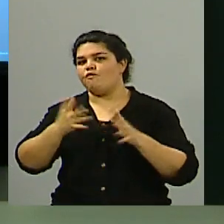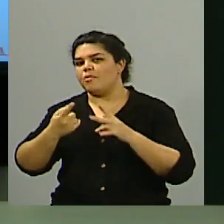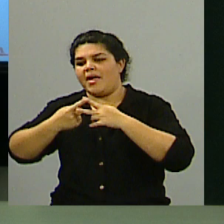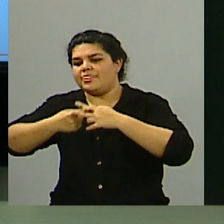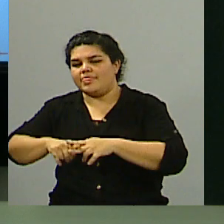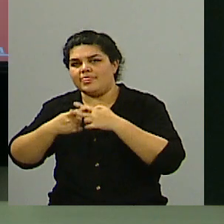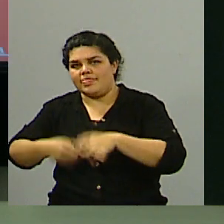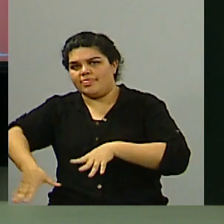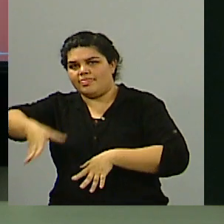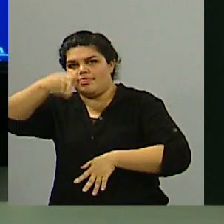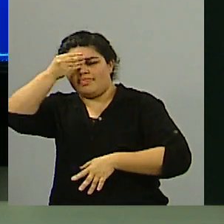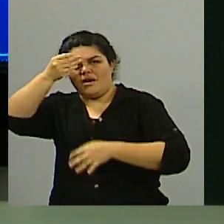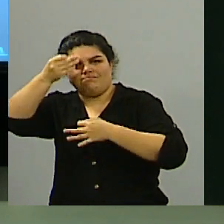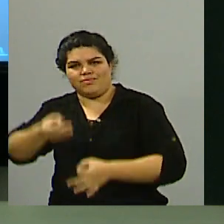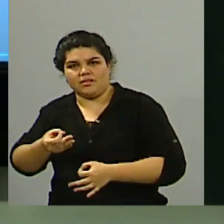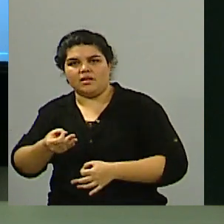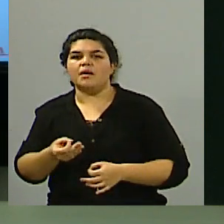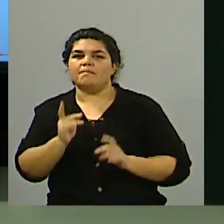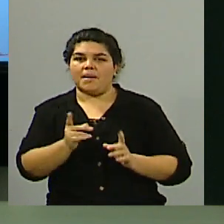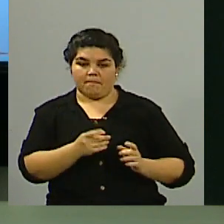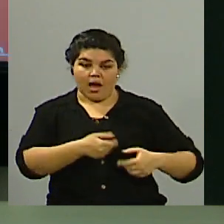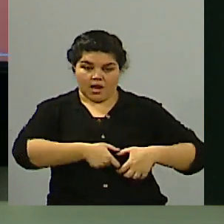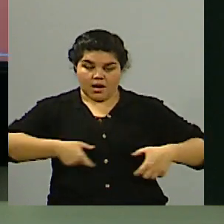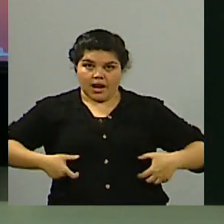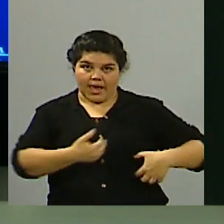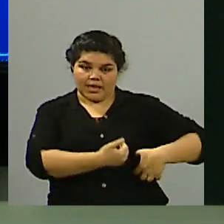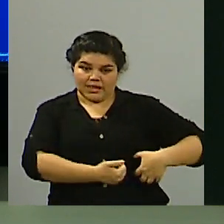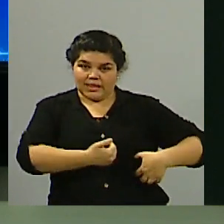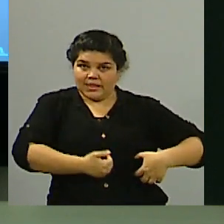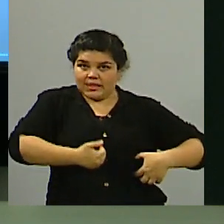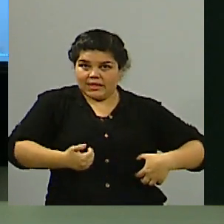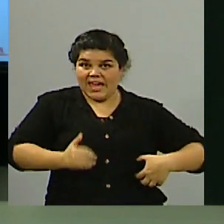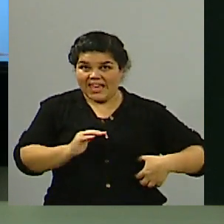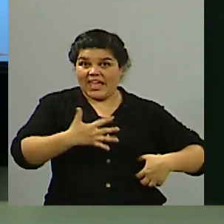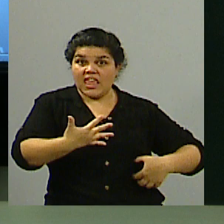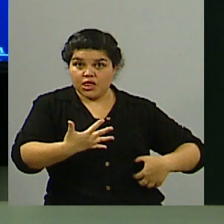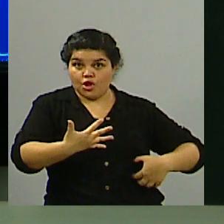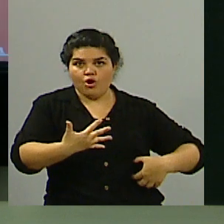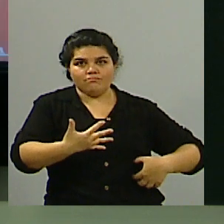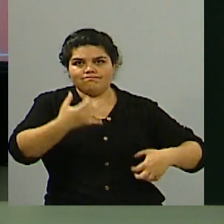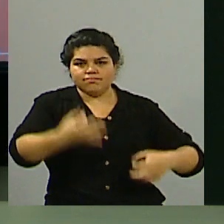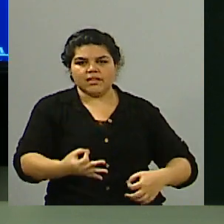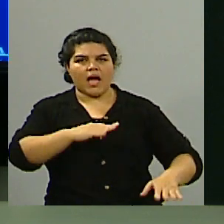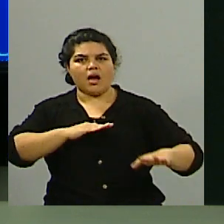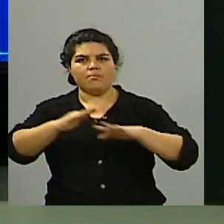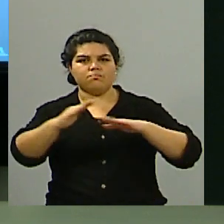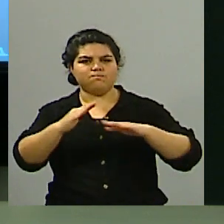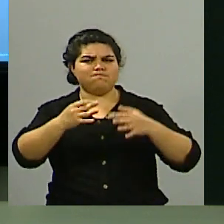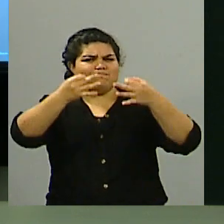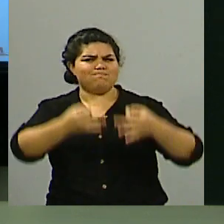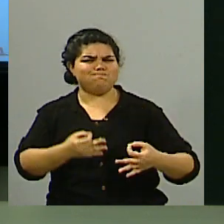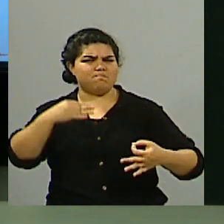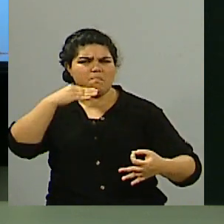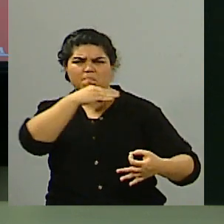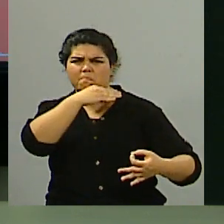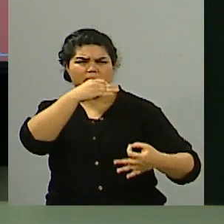hasta el quinto dan. Uh-huh. Es decir, tratar de hacer muy bien las técnicas y la aplicación de esas técnicas. De ahora en más también